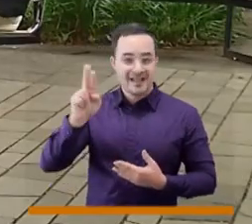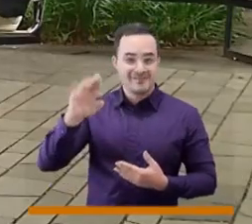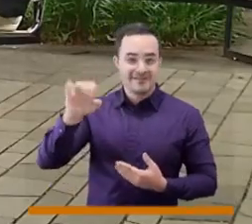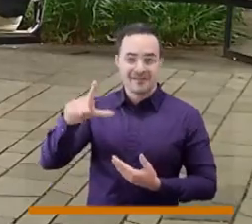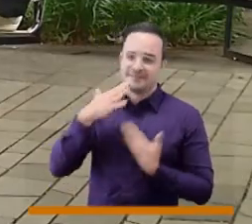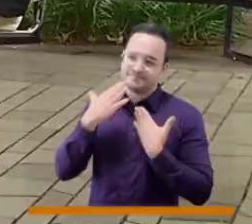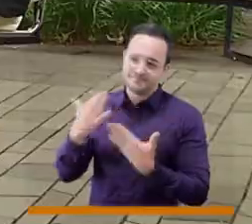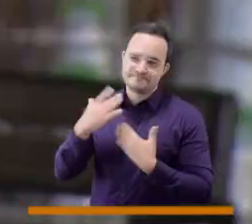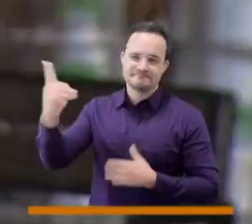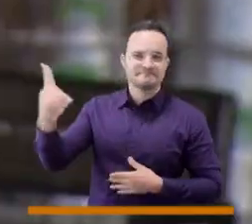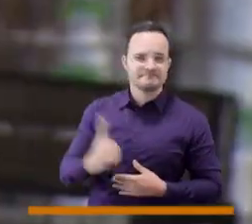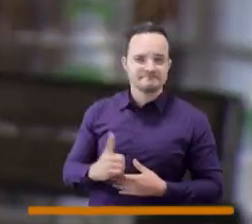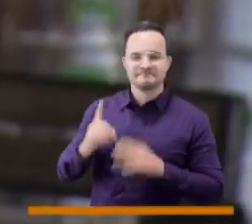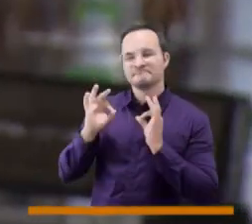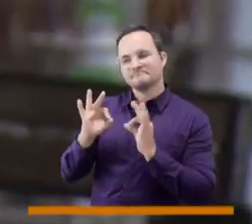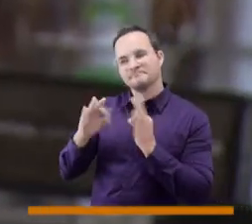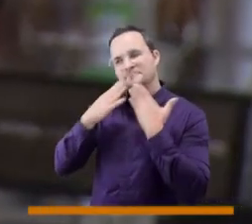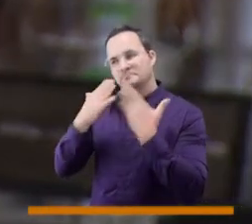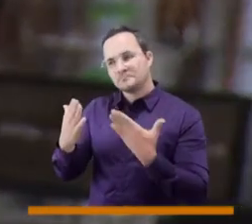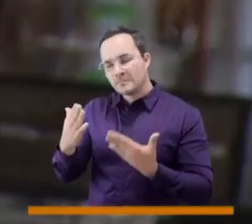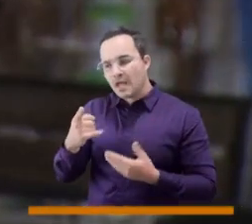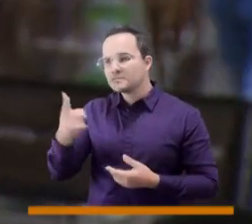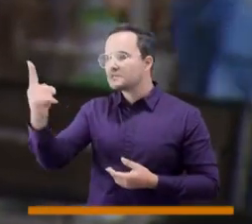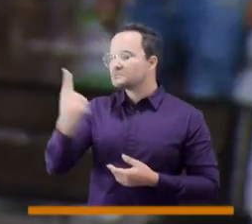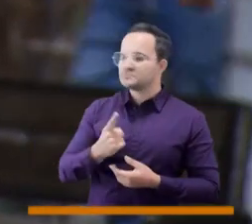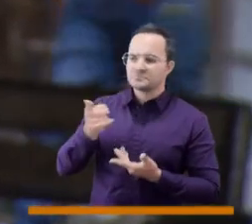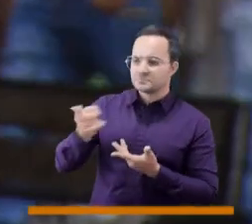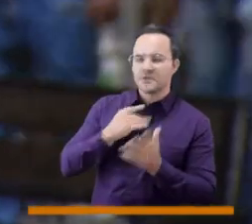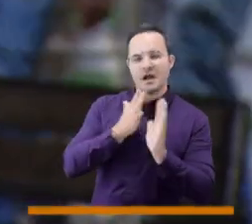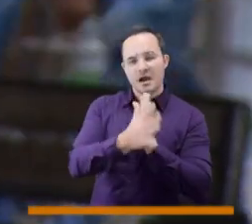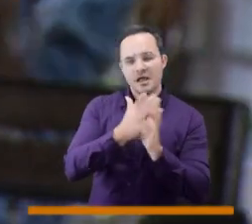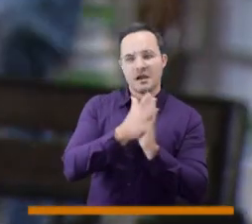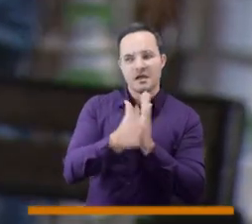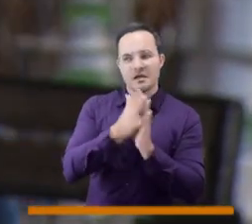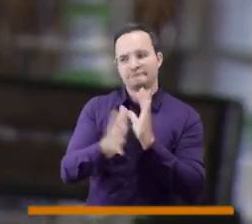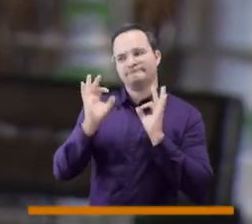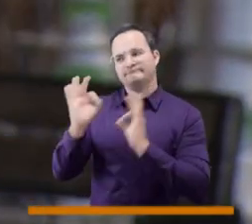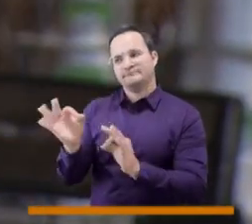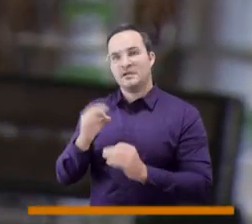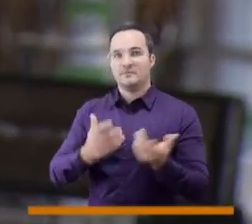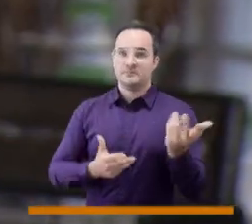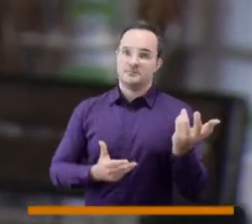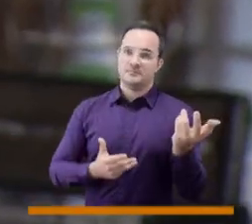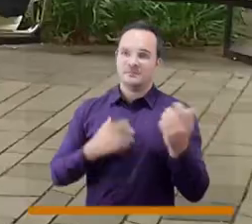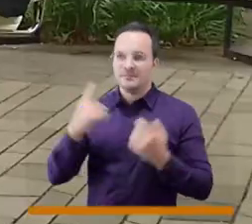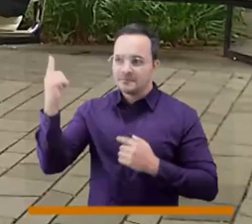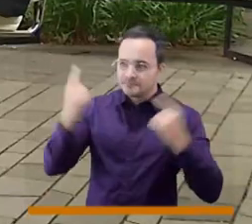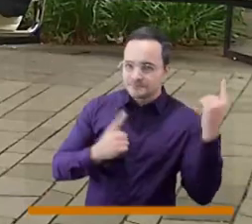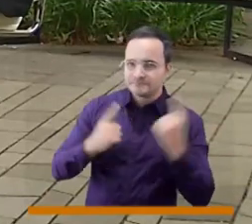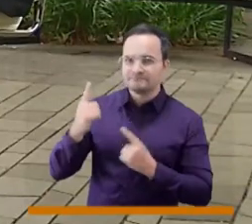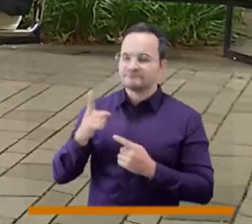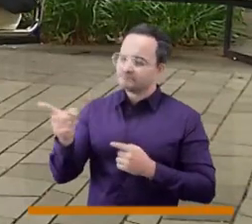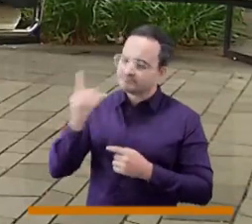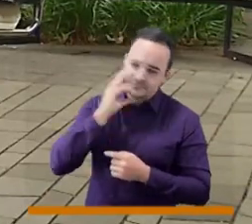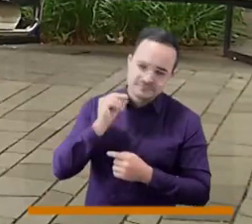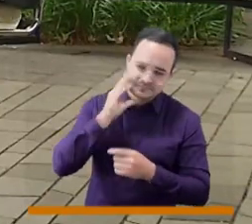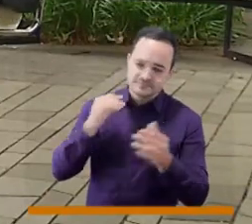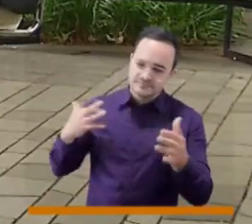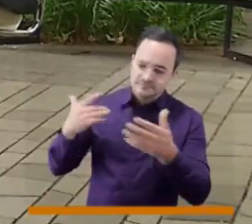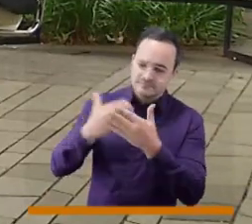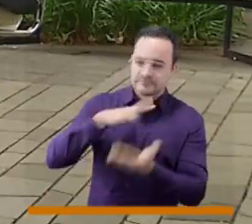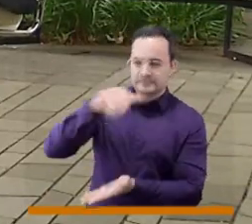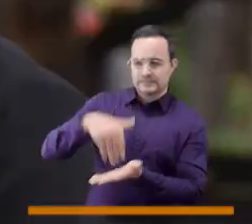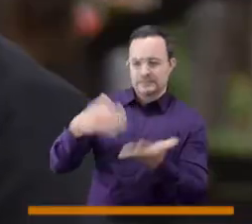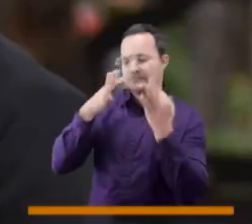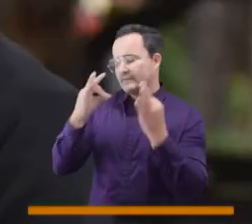también agradecerle por haber aceptado acompañarnos hoy en este espacio, al lado también de las estatuas